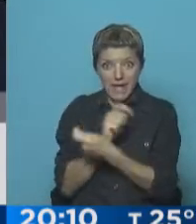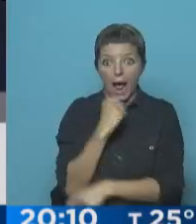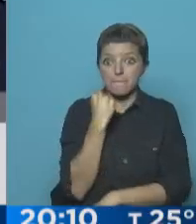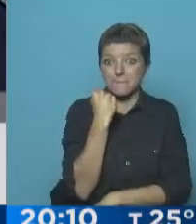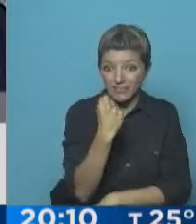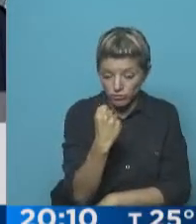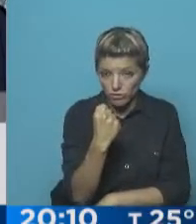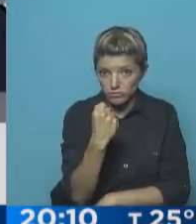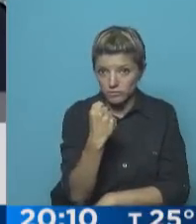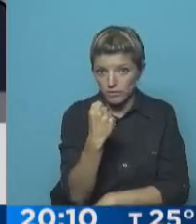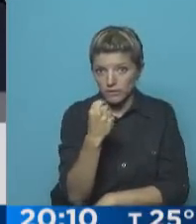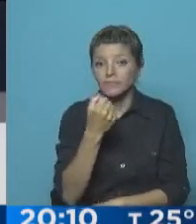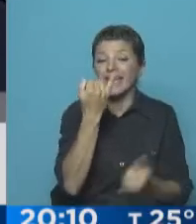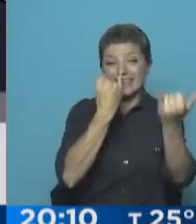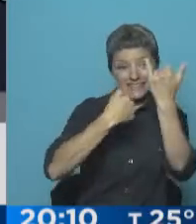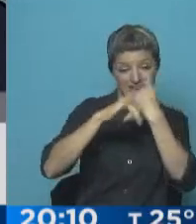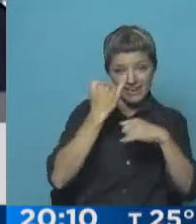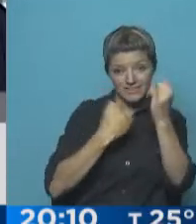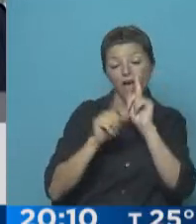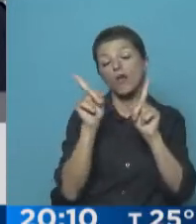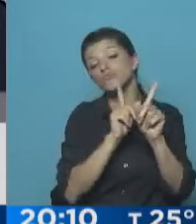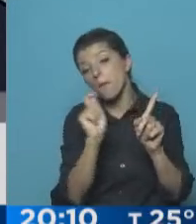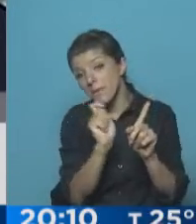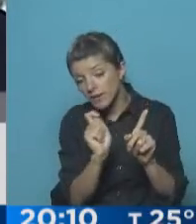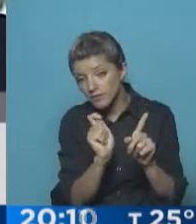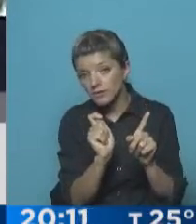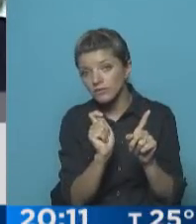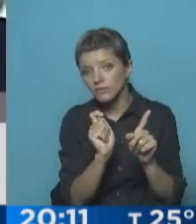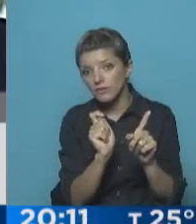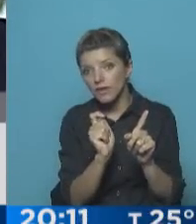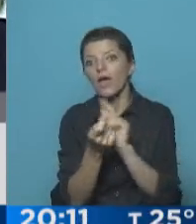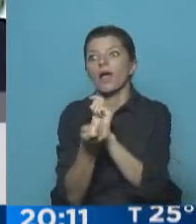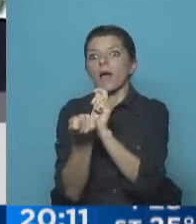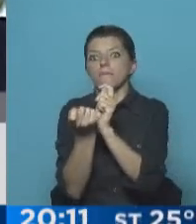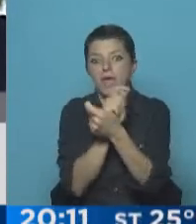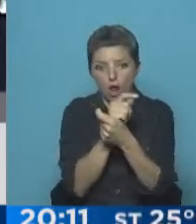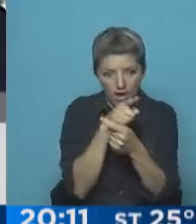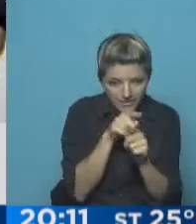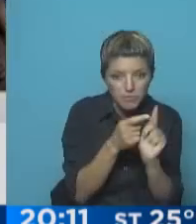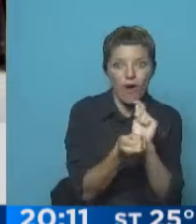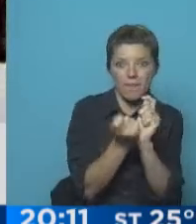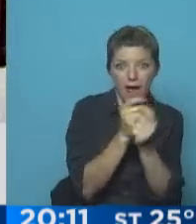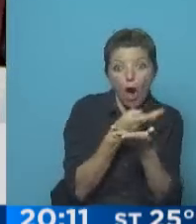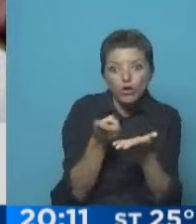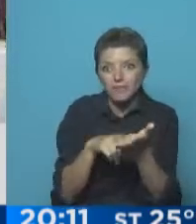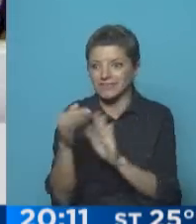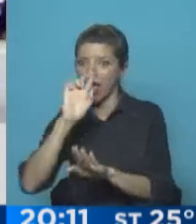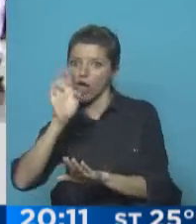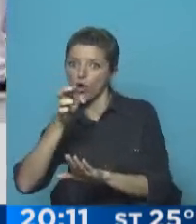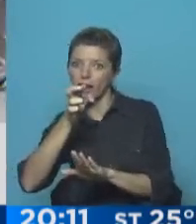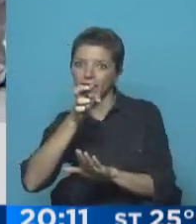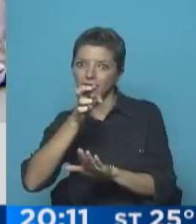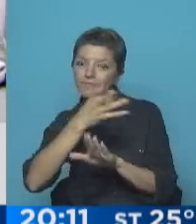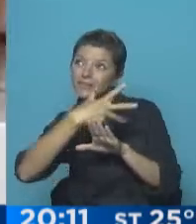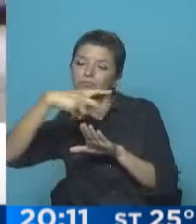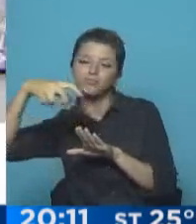en pesos, ponerse interés, estar algunos meses, volverse a transformar en dólares y llevarse la